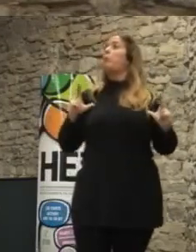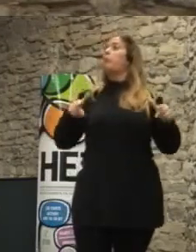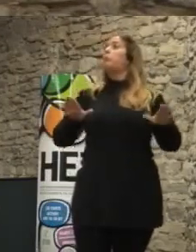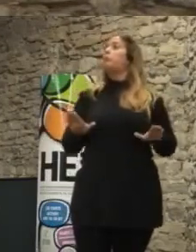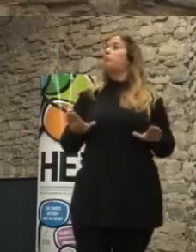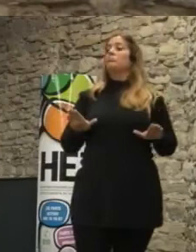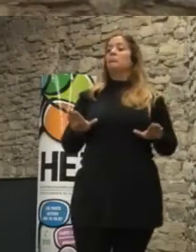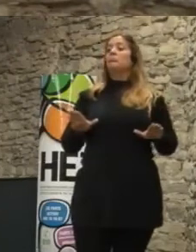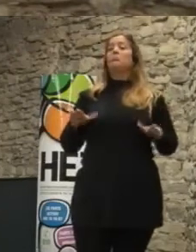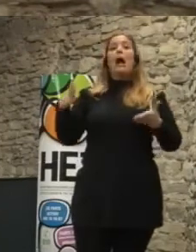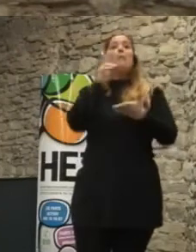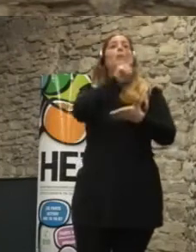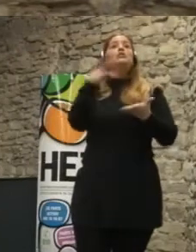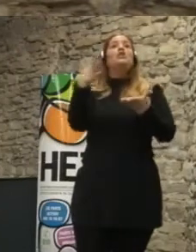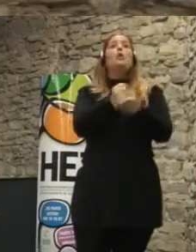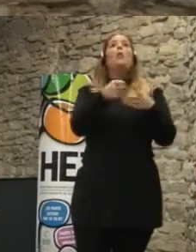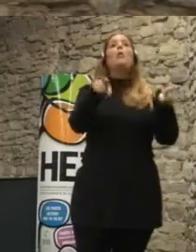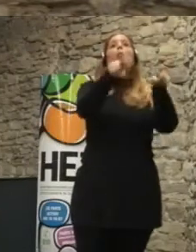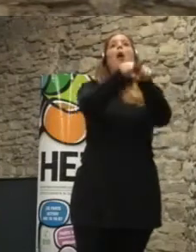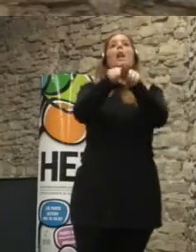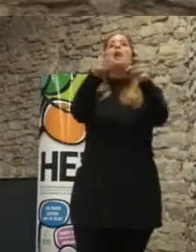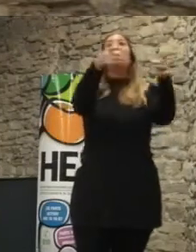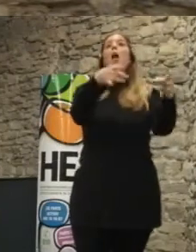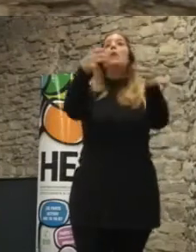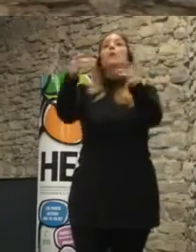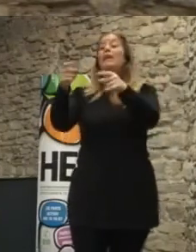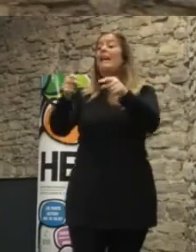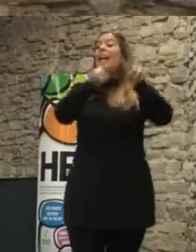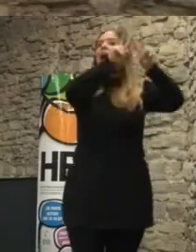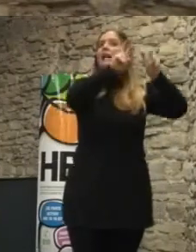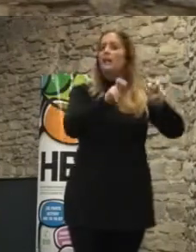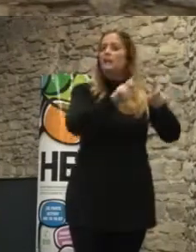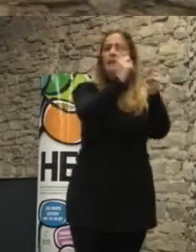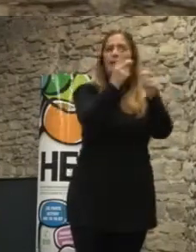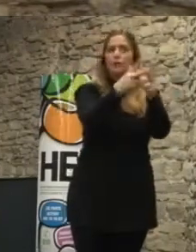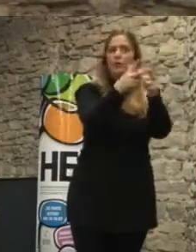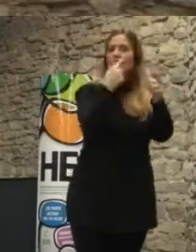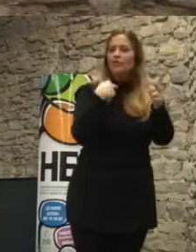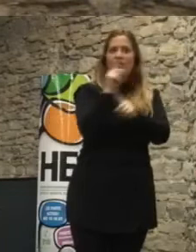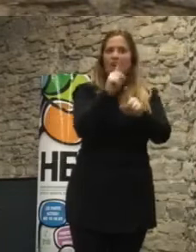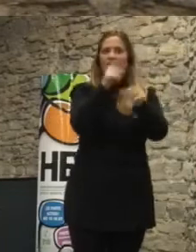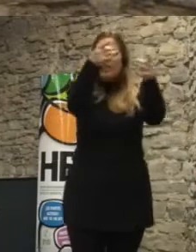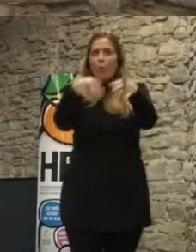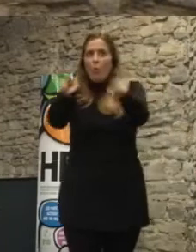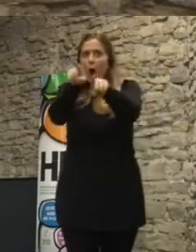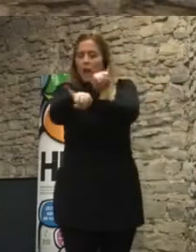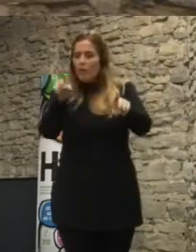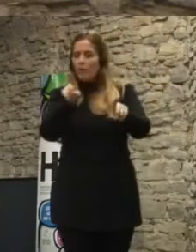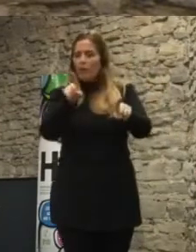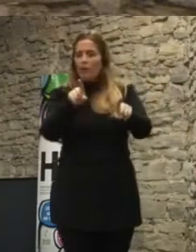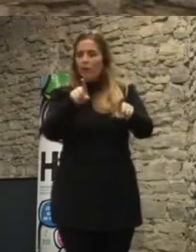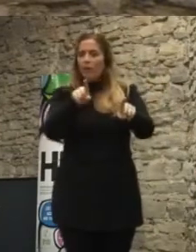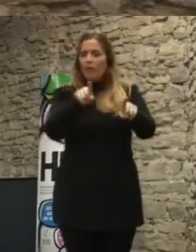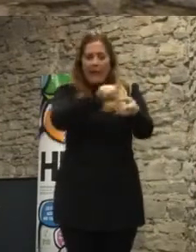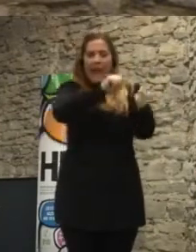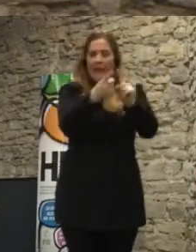Y lo que nos dice el análisis del cambio social es que todo es diferente y que el cambio pues es un cambio